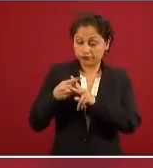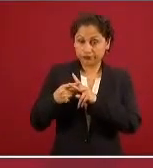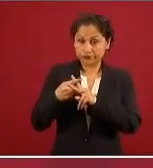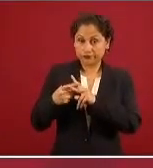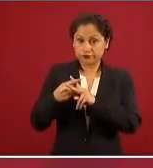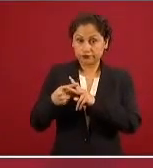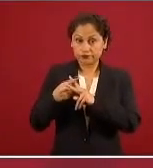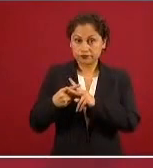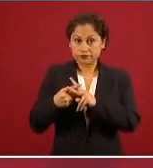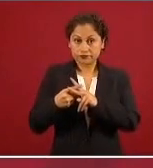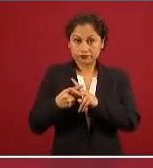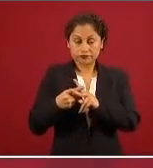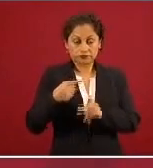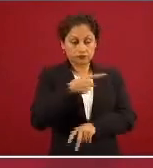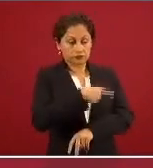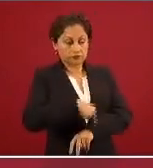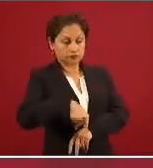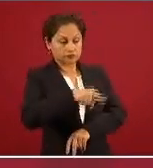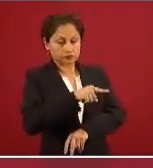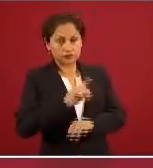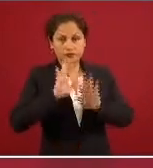según las cuentas del SAT,